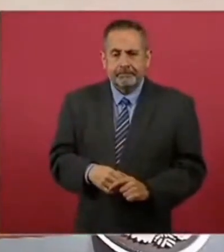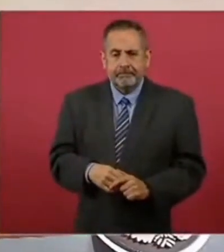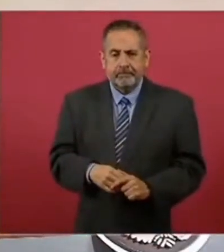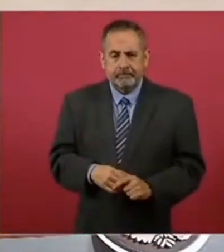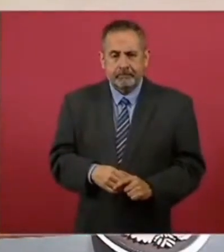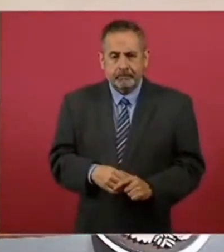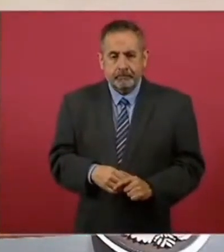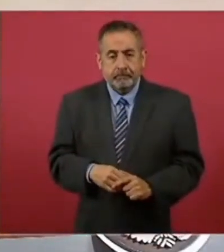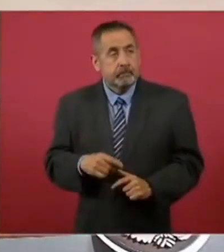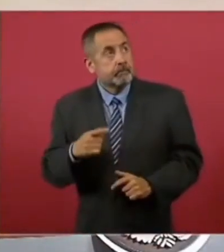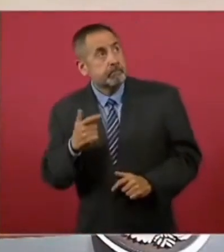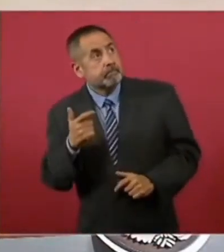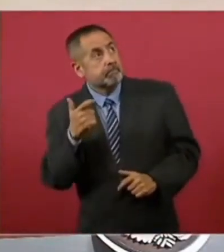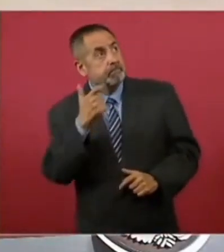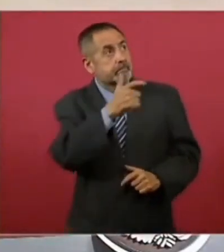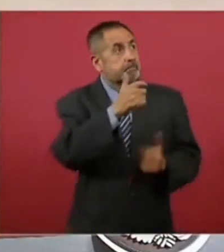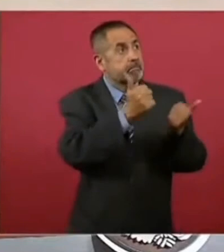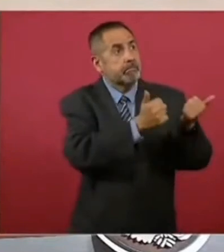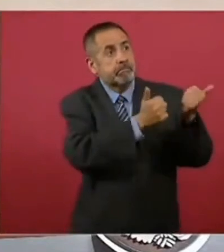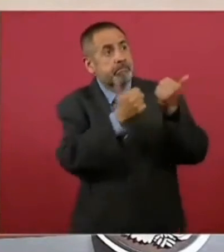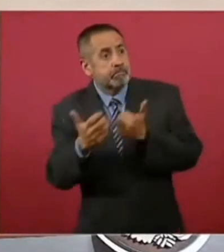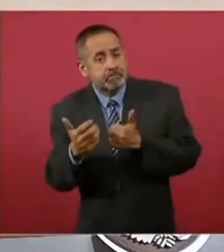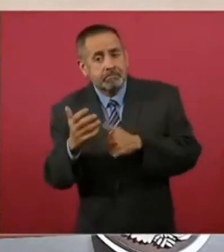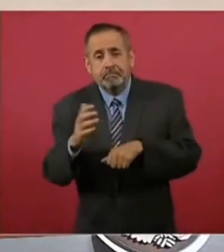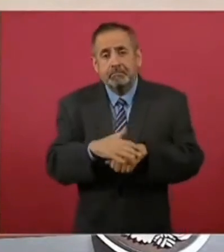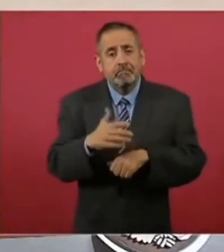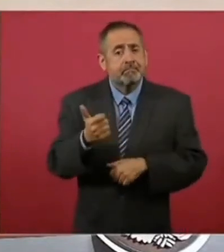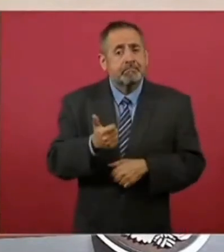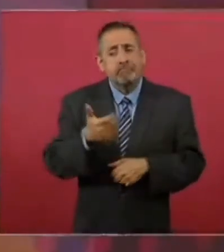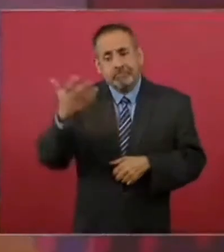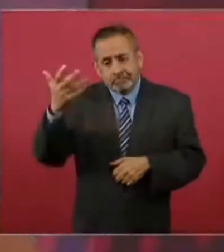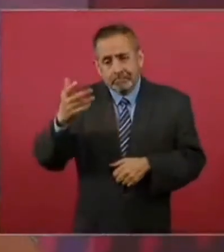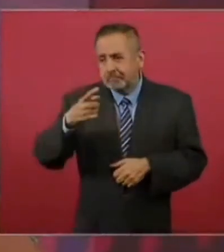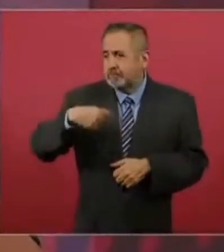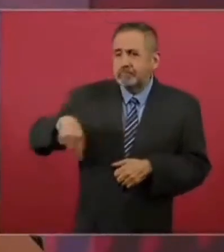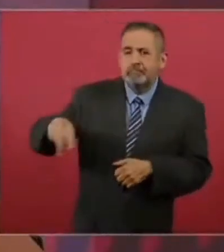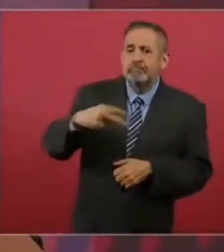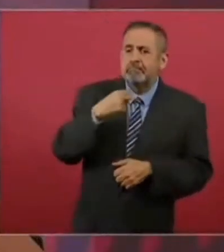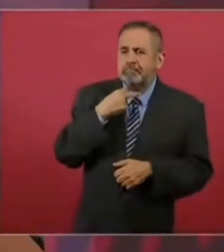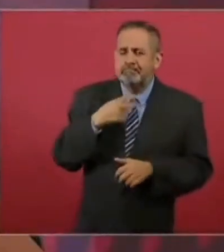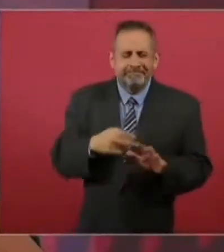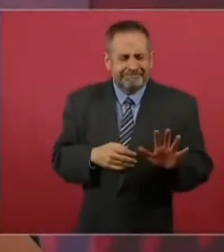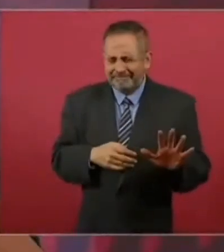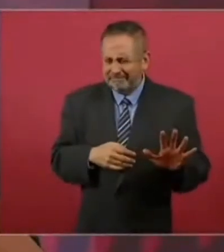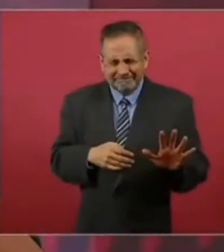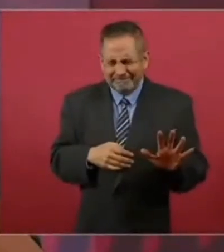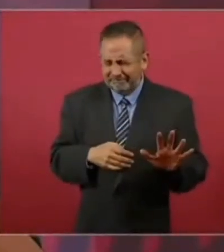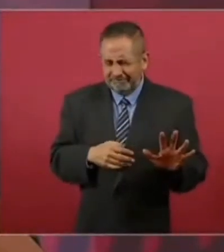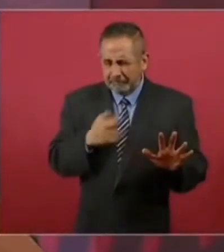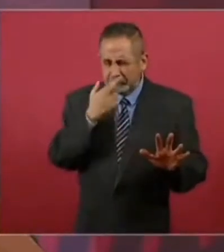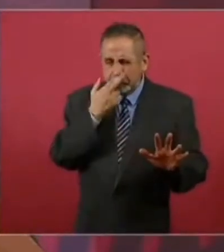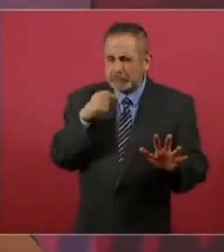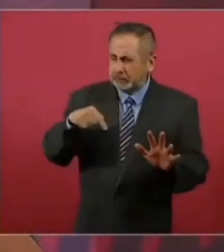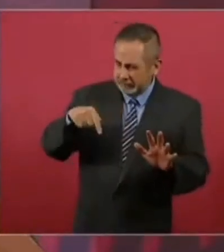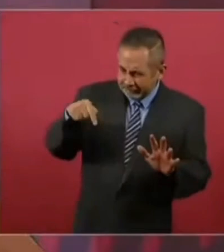incremento en el precio de las gasolinas, afecta a los consumidores, pero también